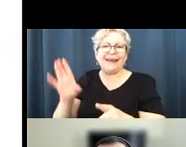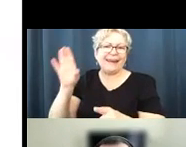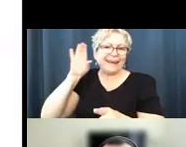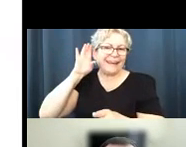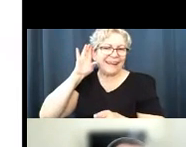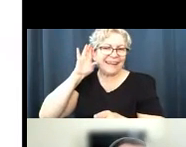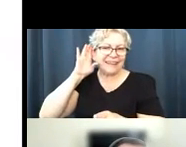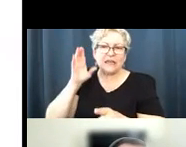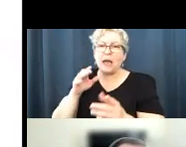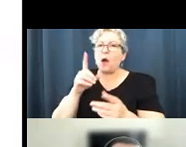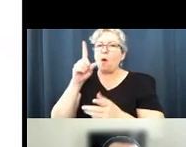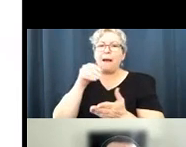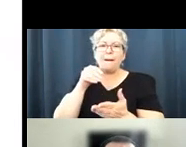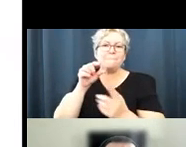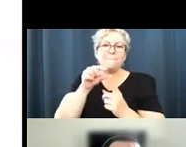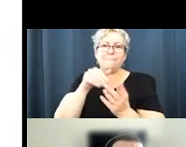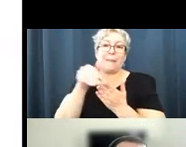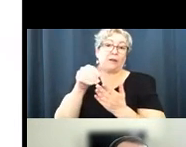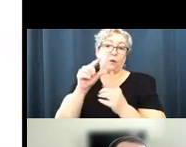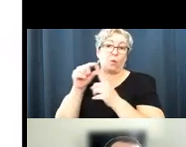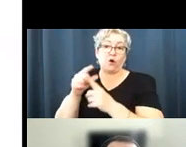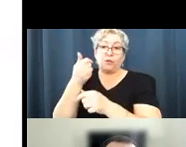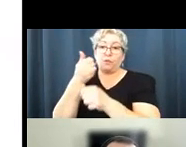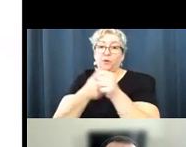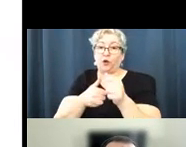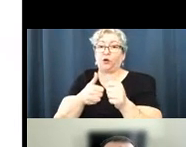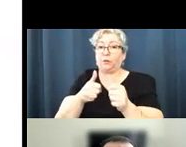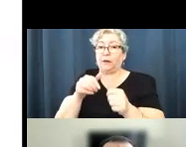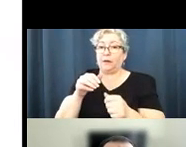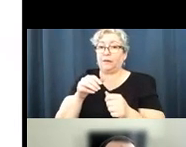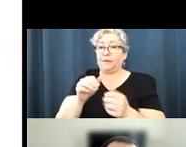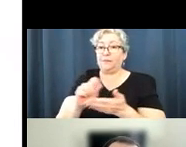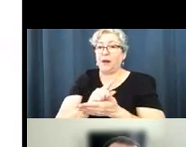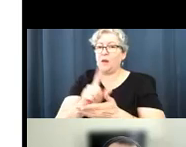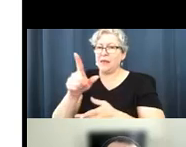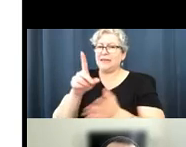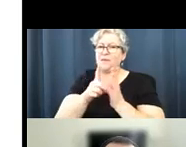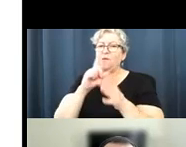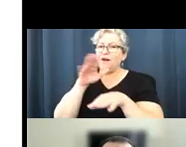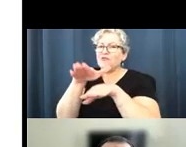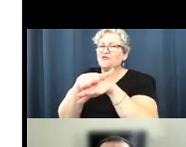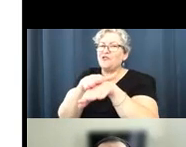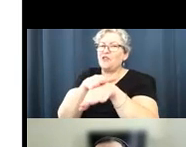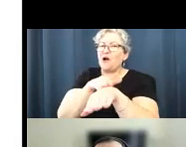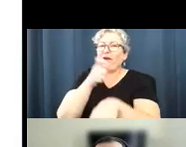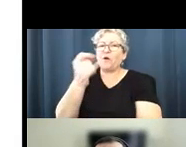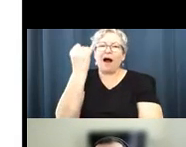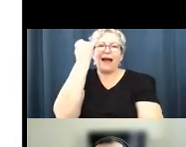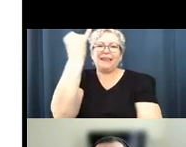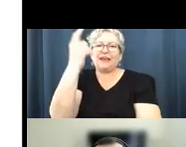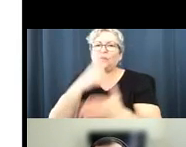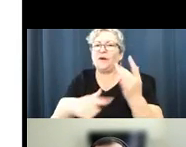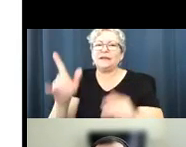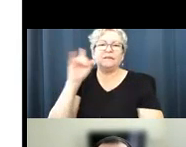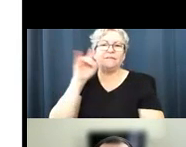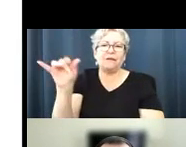lo escucha como a 1,000,000 de palabras por minuto. Aquí tengo una demostración que lo va a hacer un poco más lento. Y le va a dar a usted una idea de lo